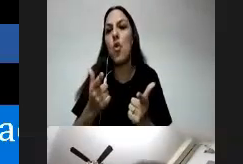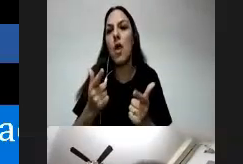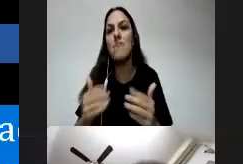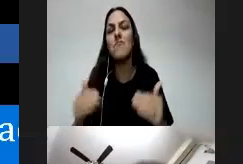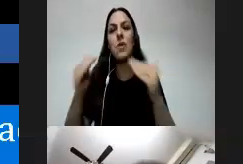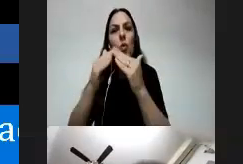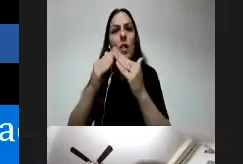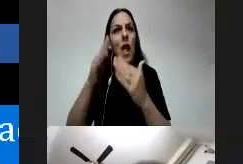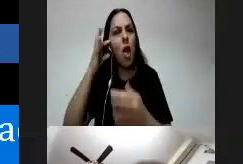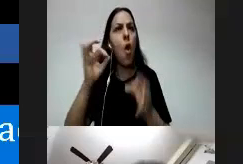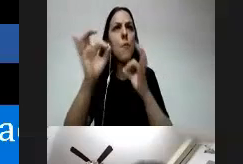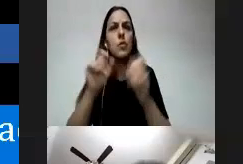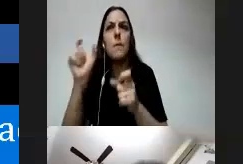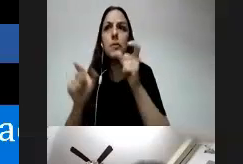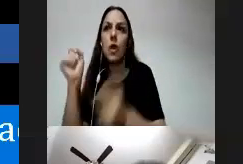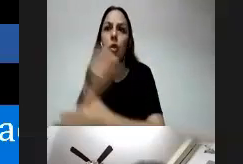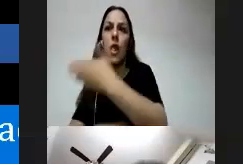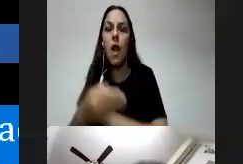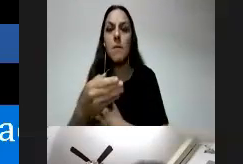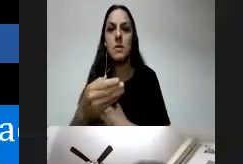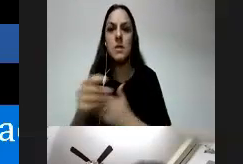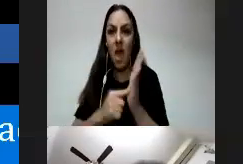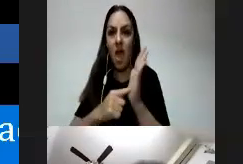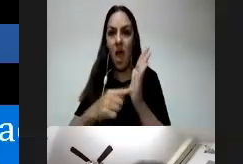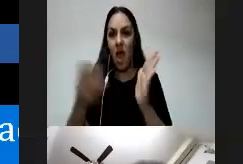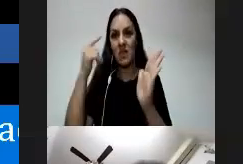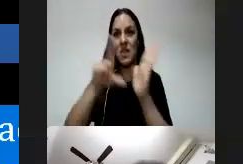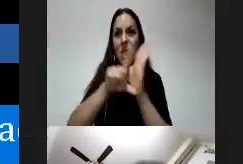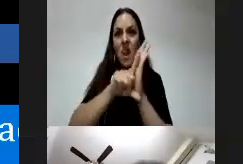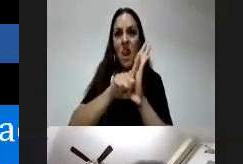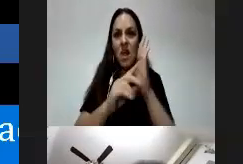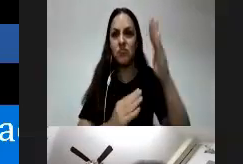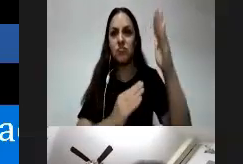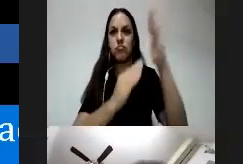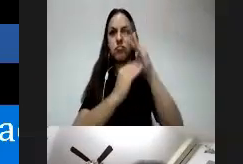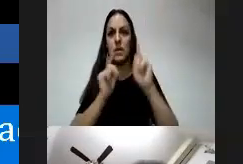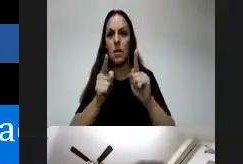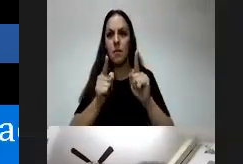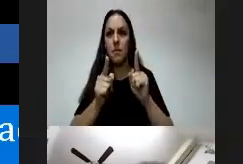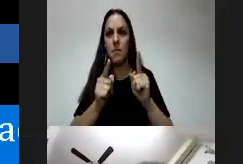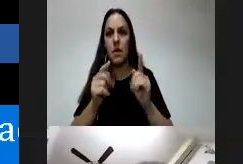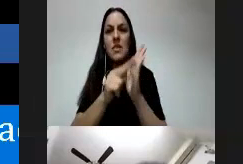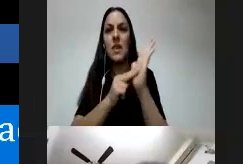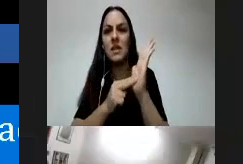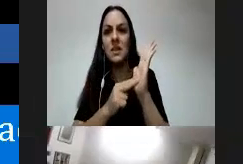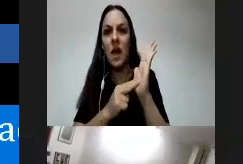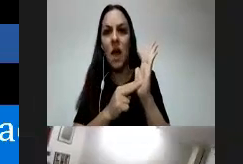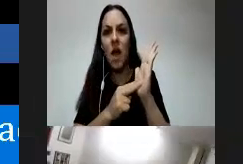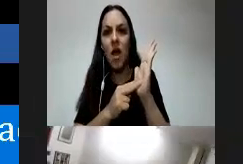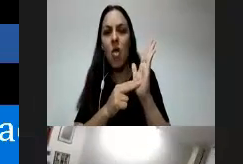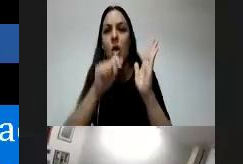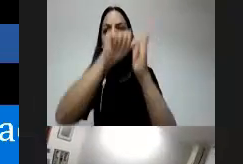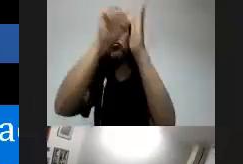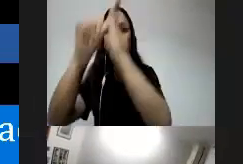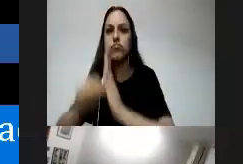discapacidad que reconocen tanto la ley fundamental como los tratados internacionales, Convención de los Derechos de las Personas con Discapacidad,